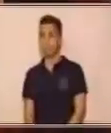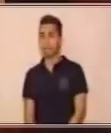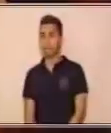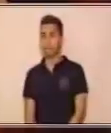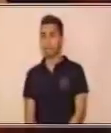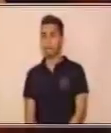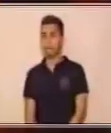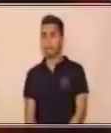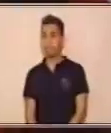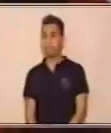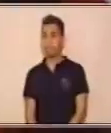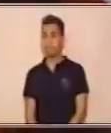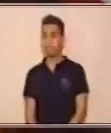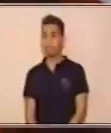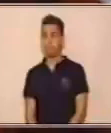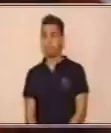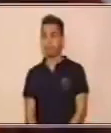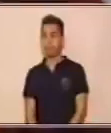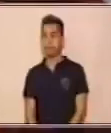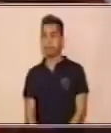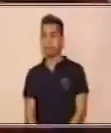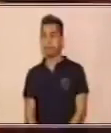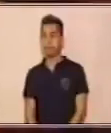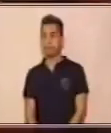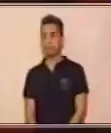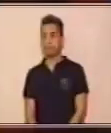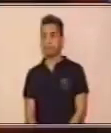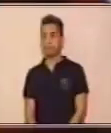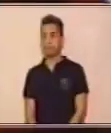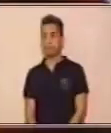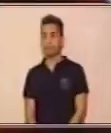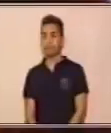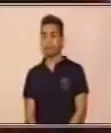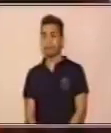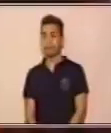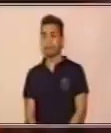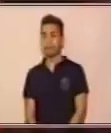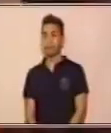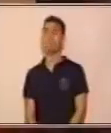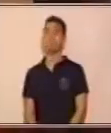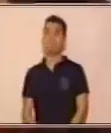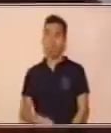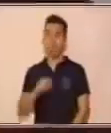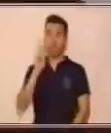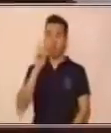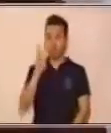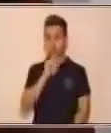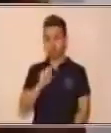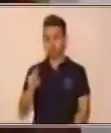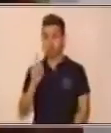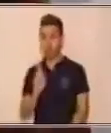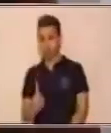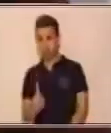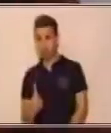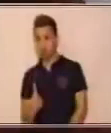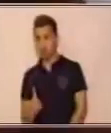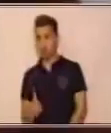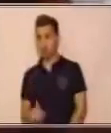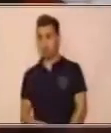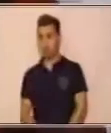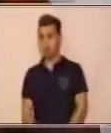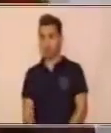¿Ya descubriste por quién? Sí, por 2 sobre 1. Tenemos